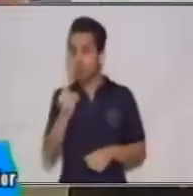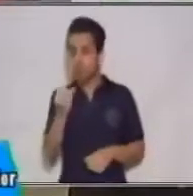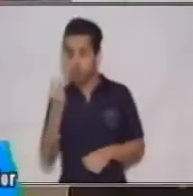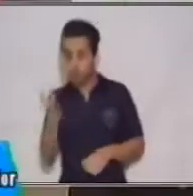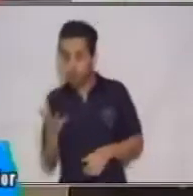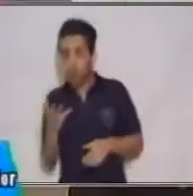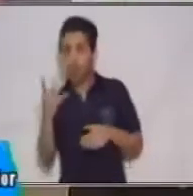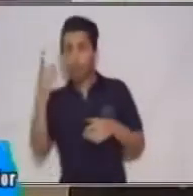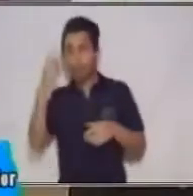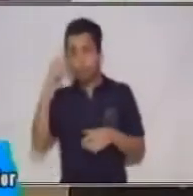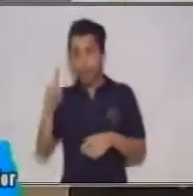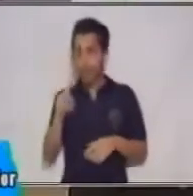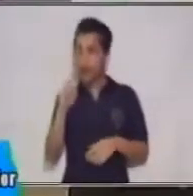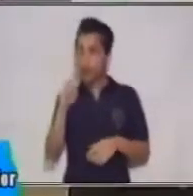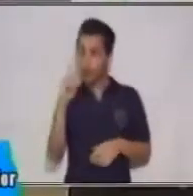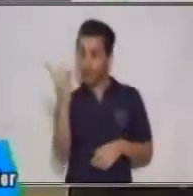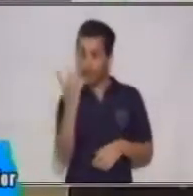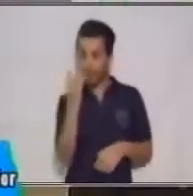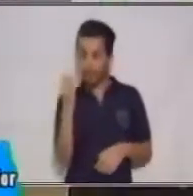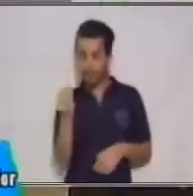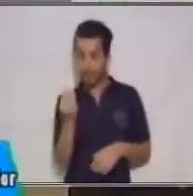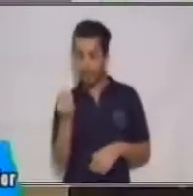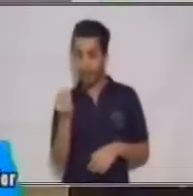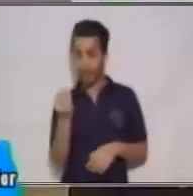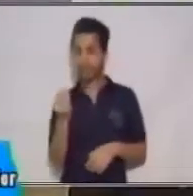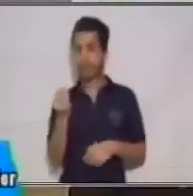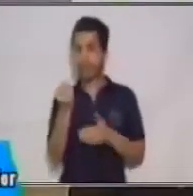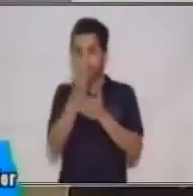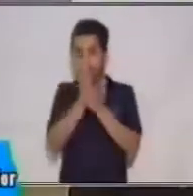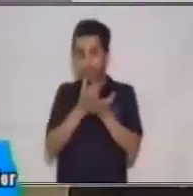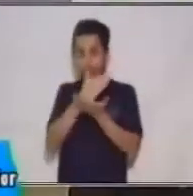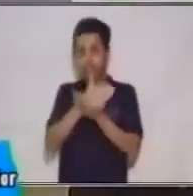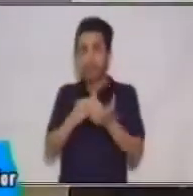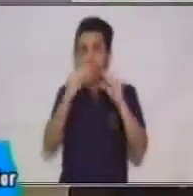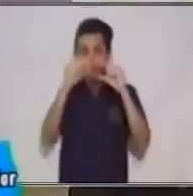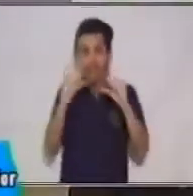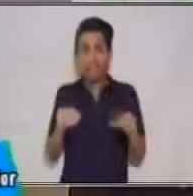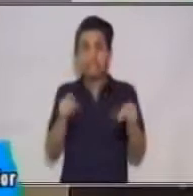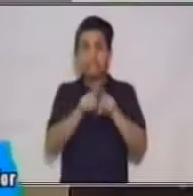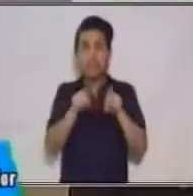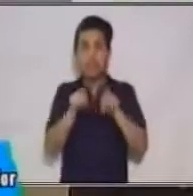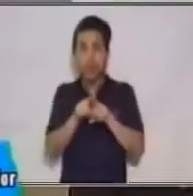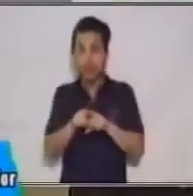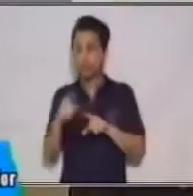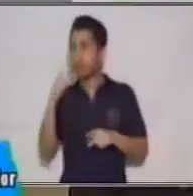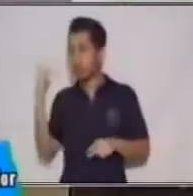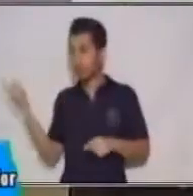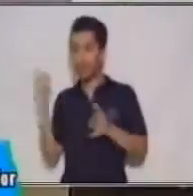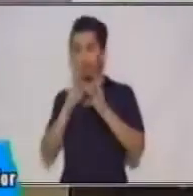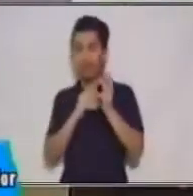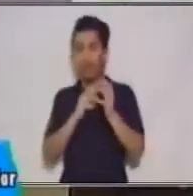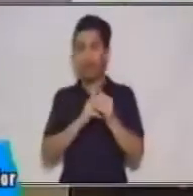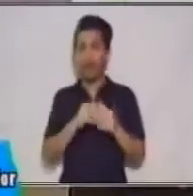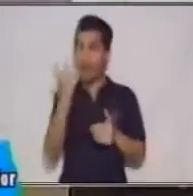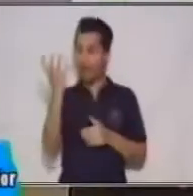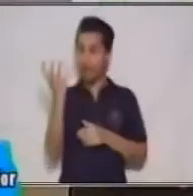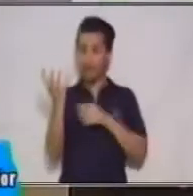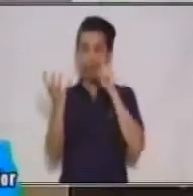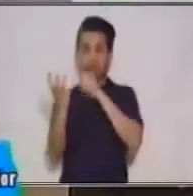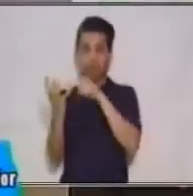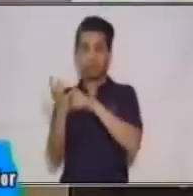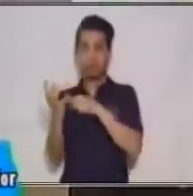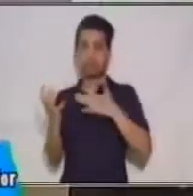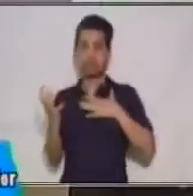iguales. ¿Qué hicimos con la silueta de la naranja? La dividimos en cuatro partes iguales. Era un entero,